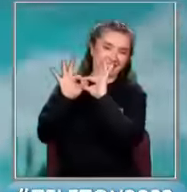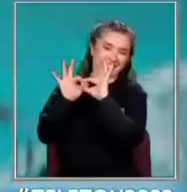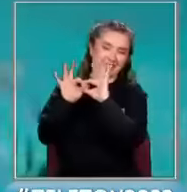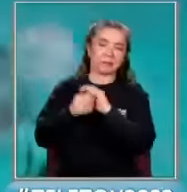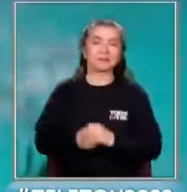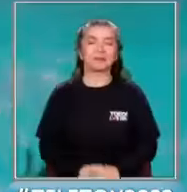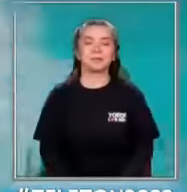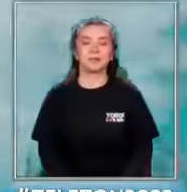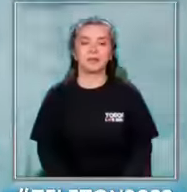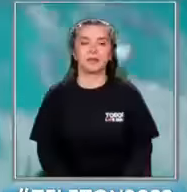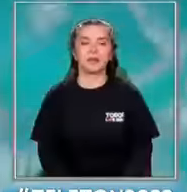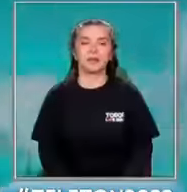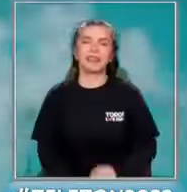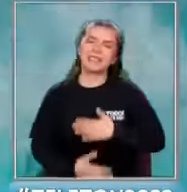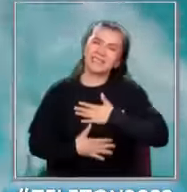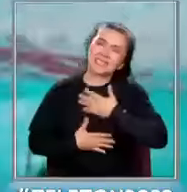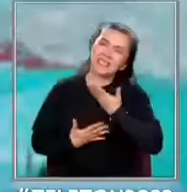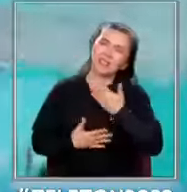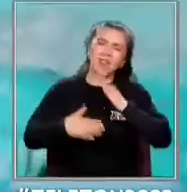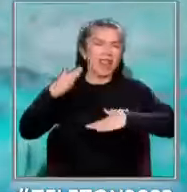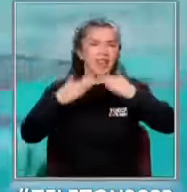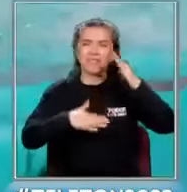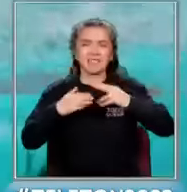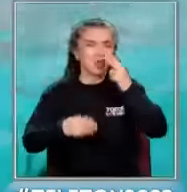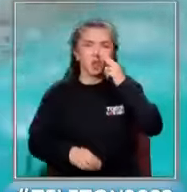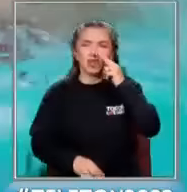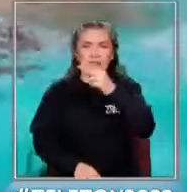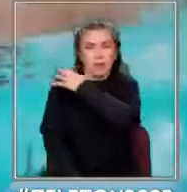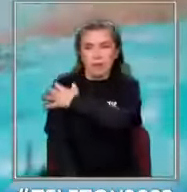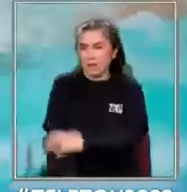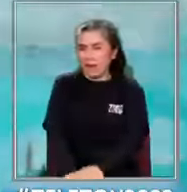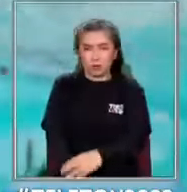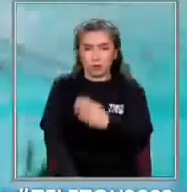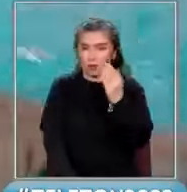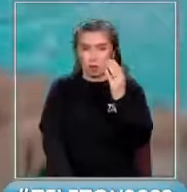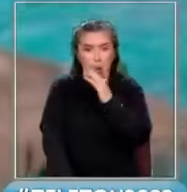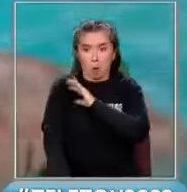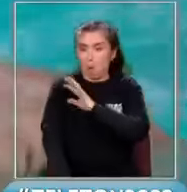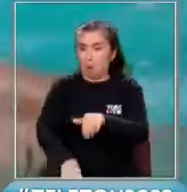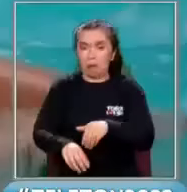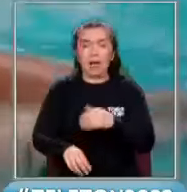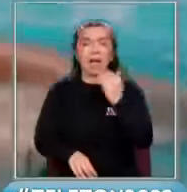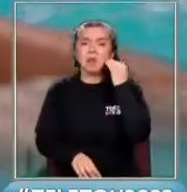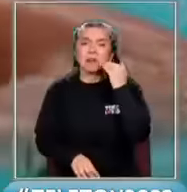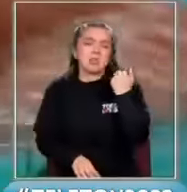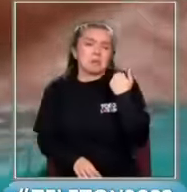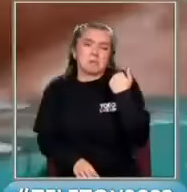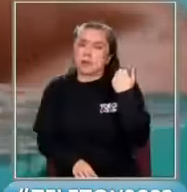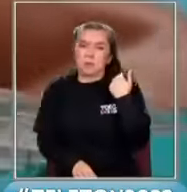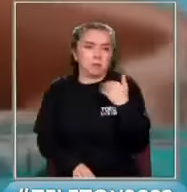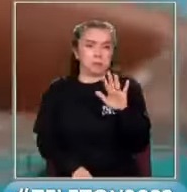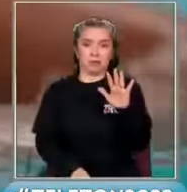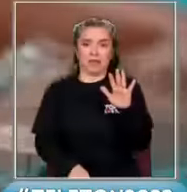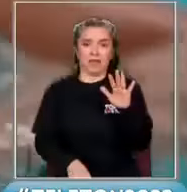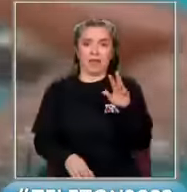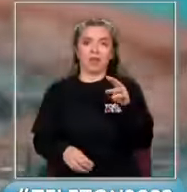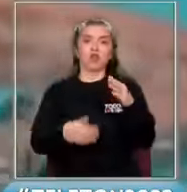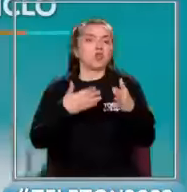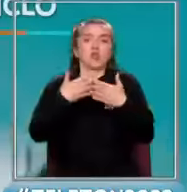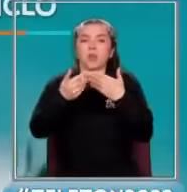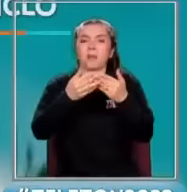Gracias. Siento que muchas veces no se ve y no se nota que el brazo no lo muevo. Y a los niños les da lo mismo. Aquí la normalidad es otra.